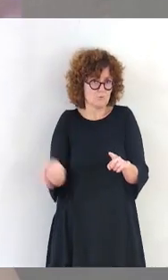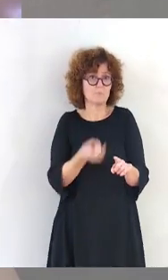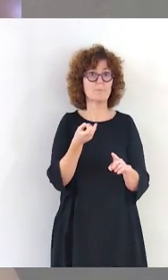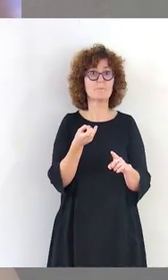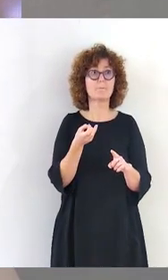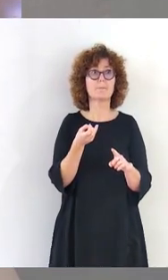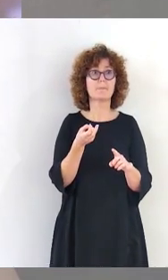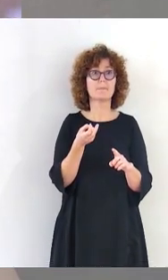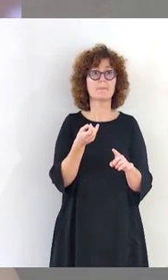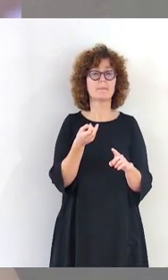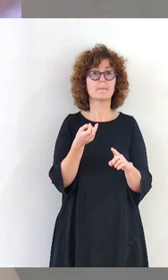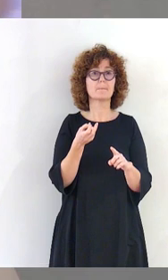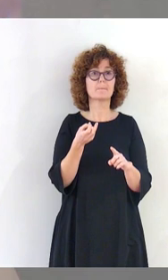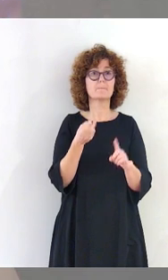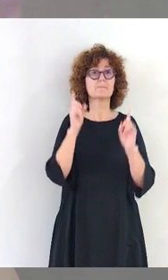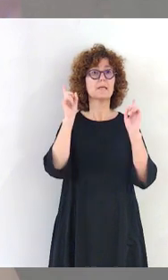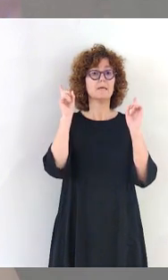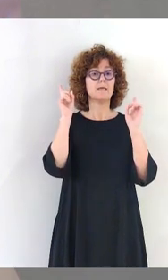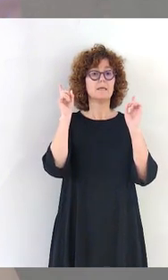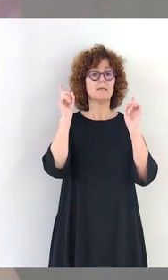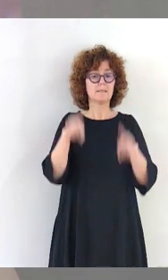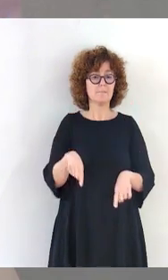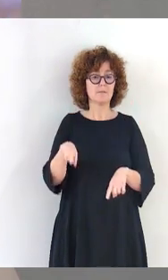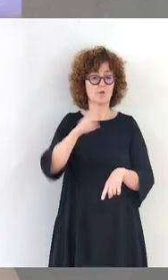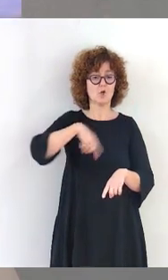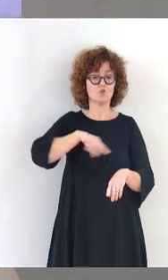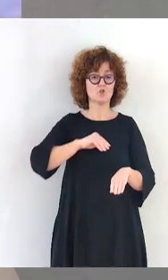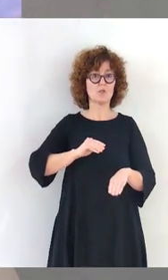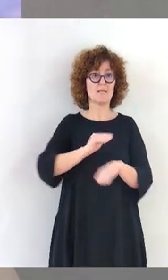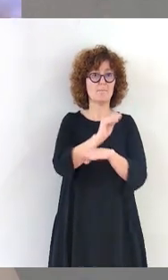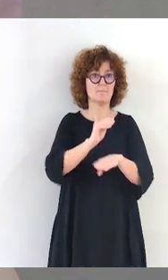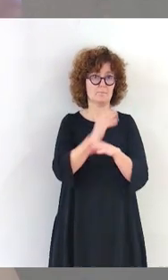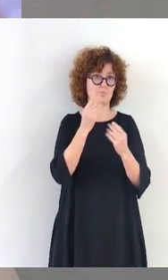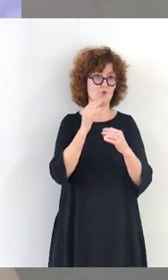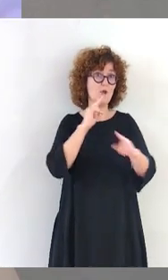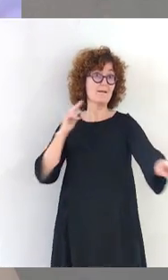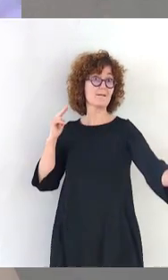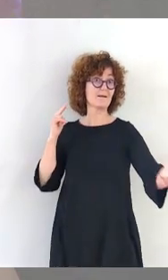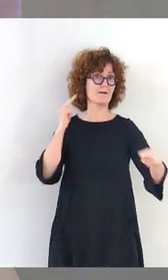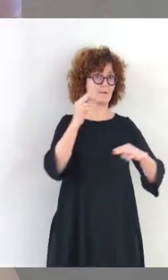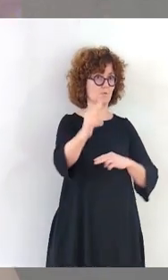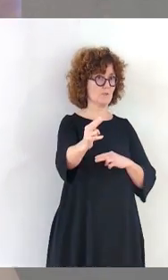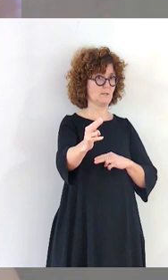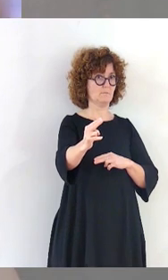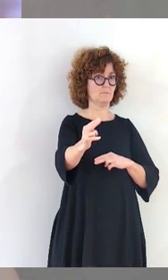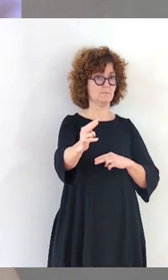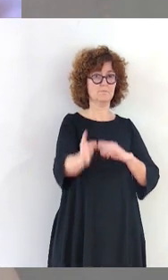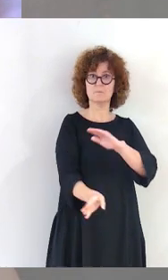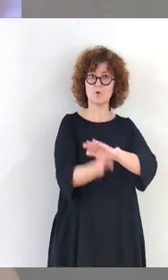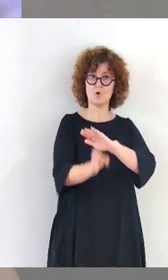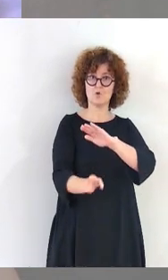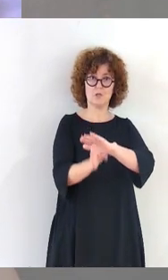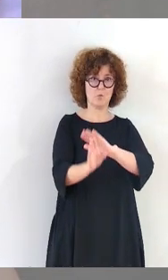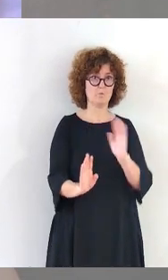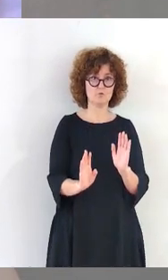y se ha invertido mucho en respuesta porque no quedaba otro remedio porque era la respuesta y efectivamente vamos a seguir invirtiendo